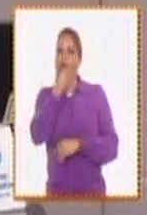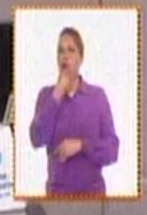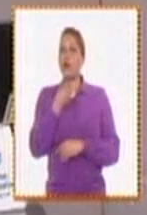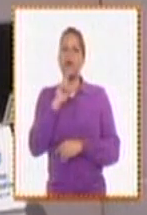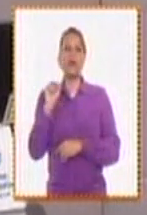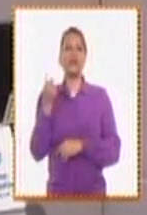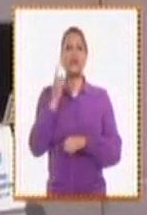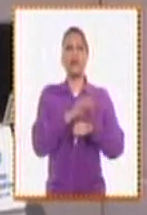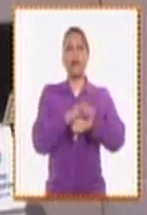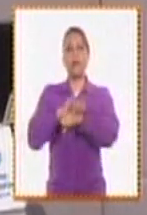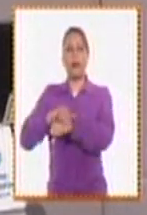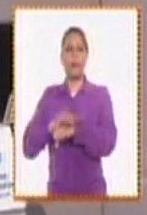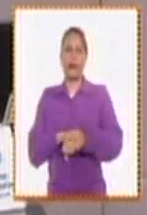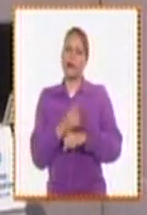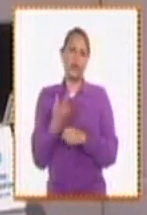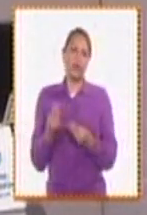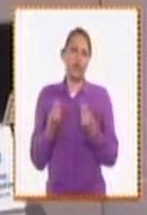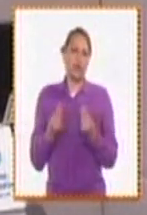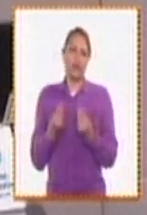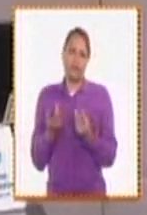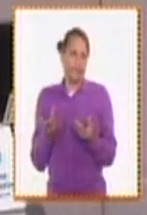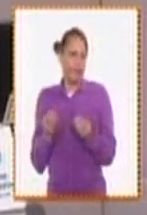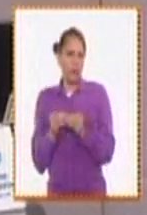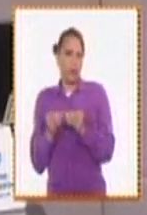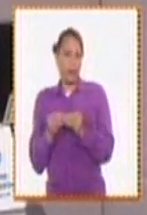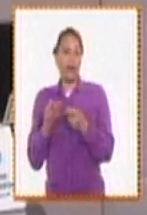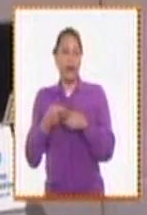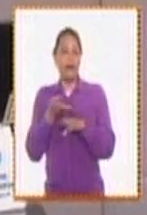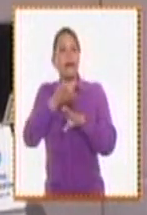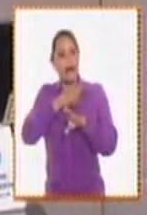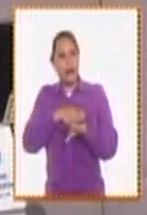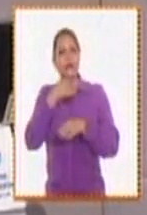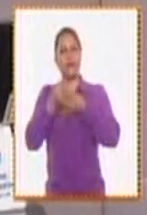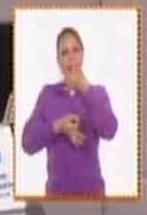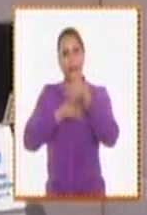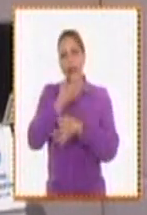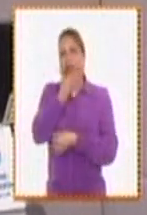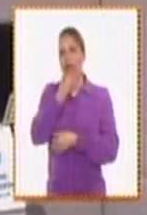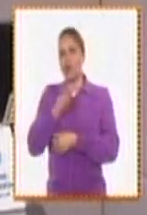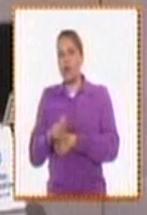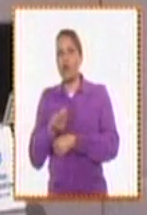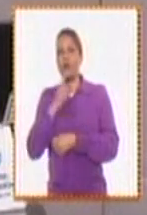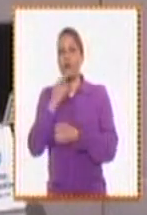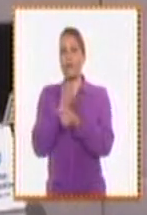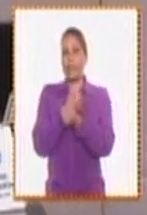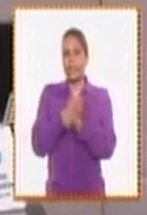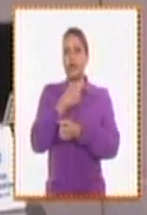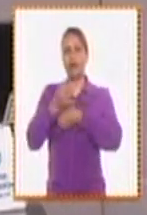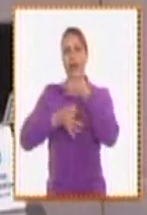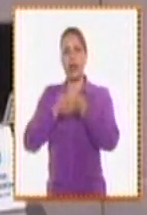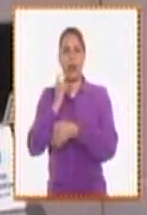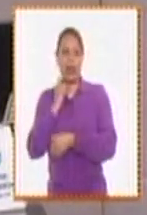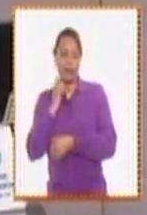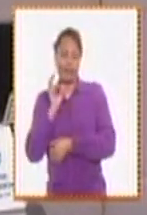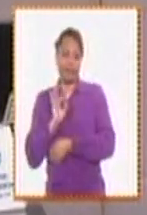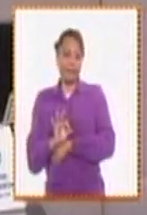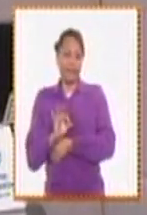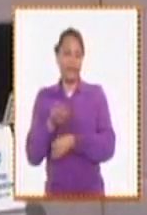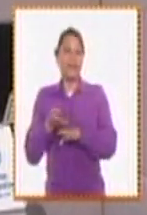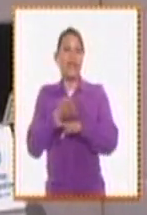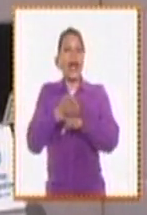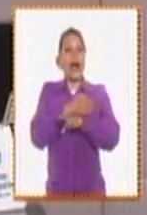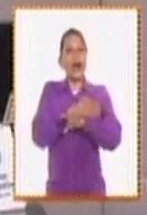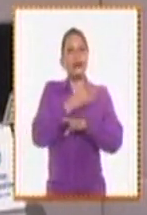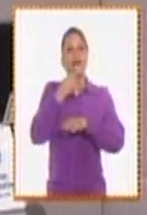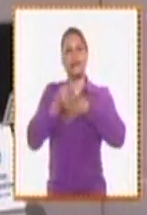y a la rehabilitación, que también la educación está presente en esos tres principios. El peso fundamental está en la capacidad de anticiparnos a